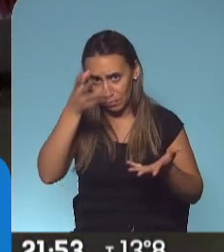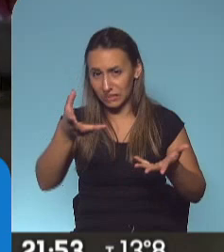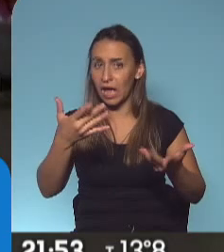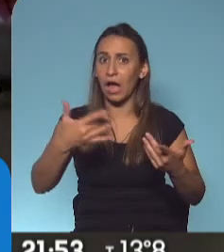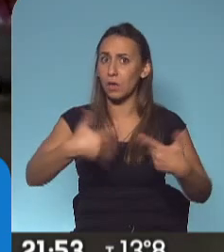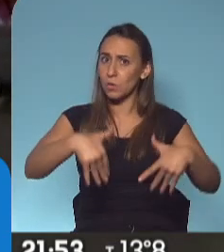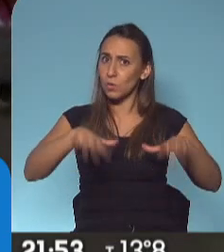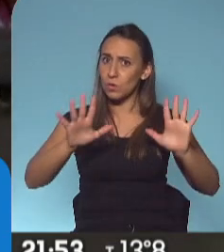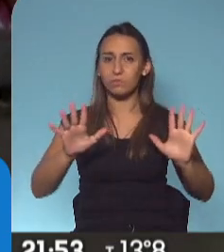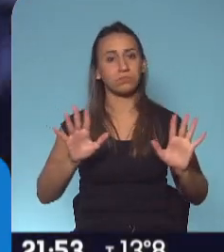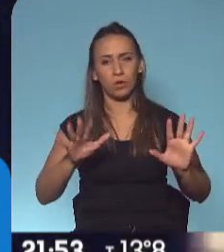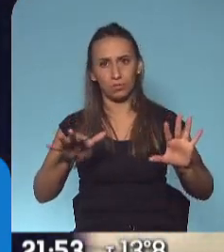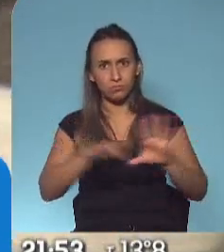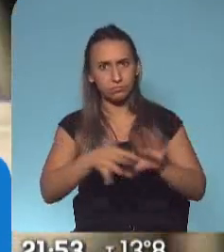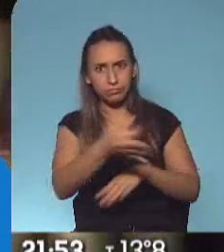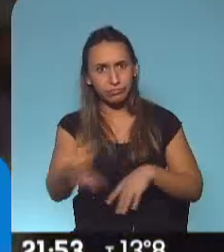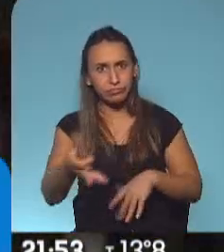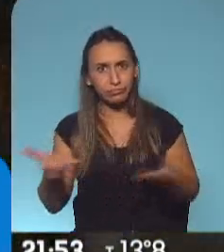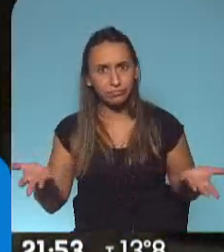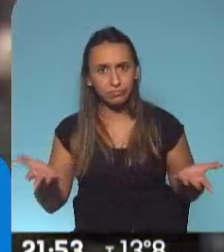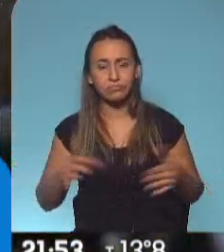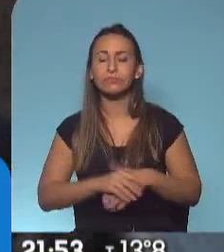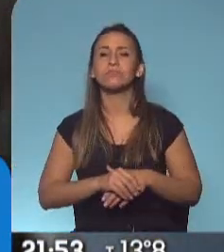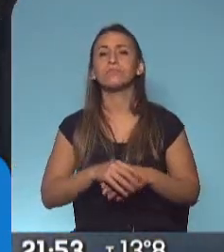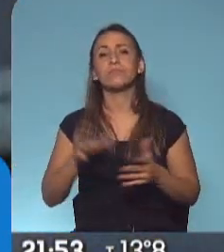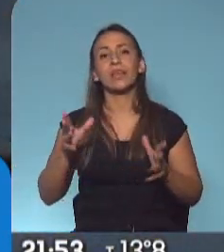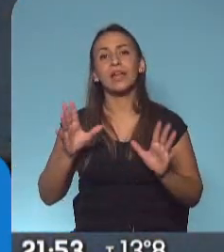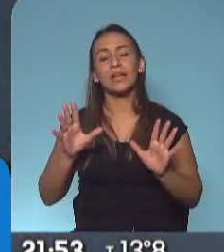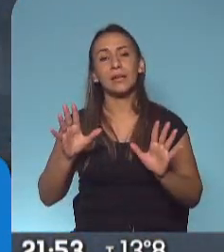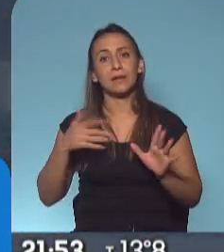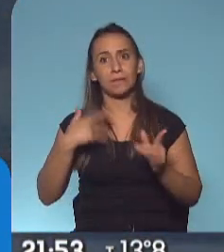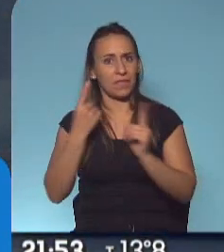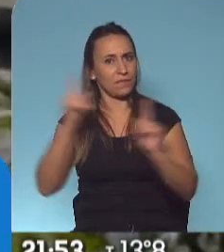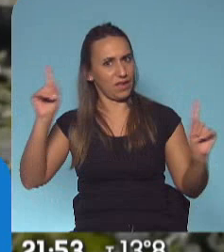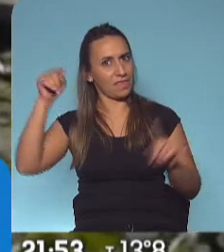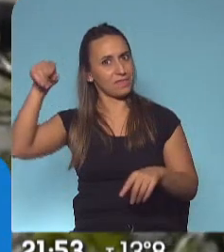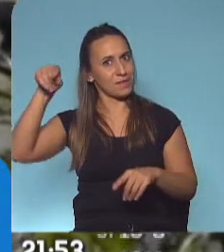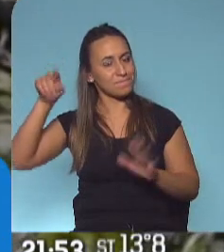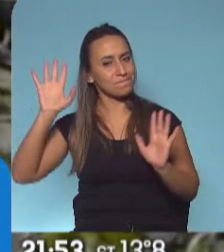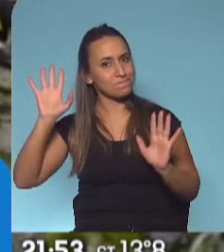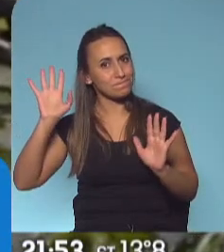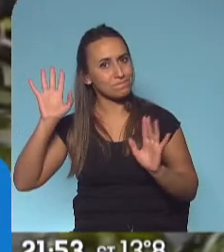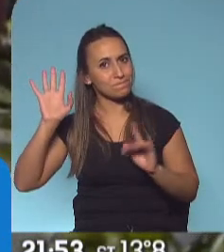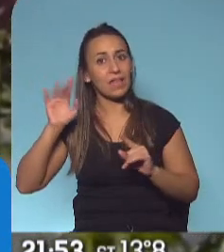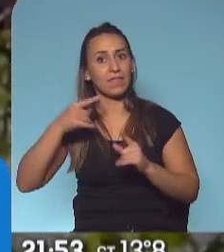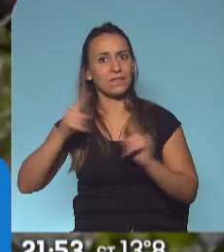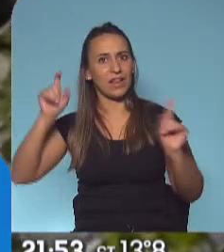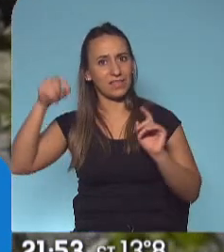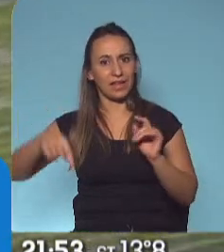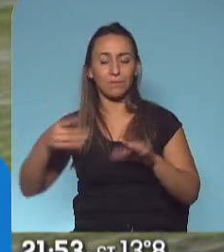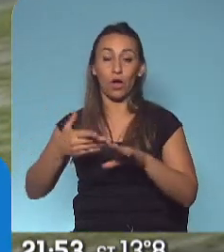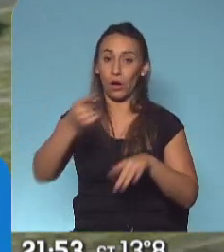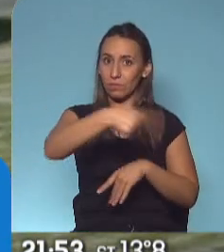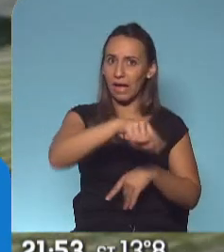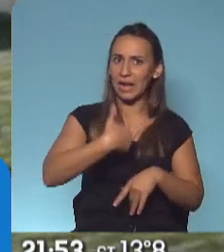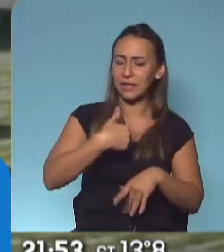feliz de que en Argentina se hayan tomado medidas distinto de lo que ocurrió en Europa con tanta previsión, ¿no?